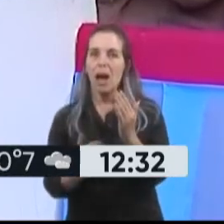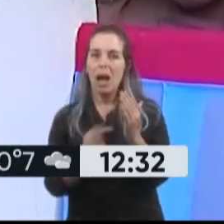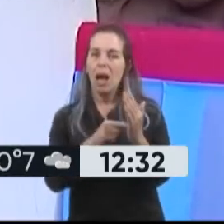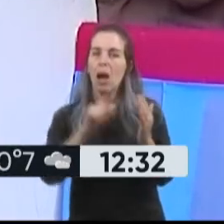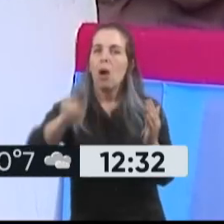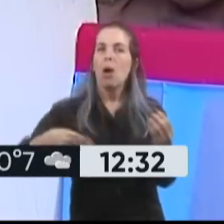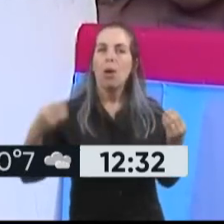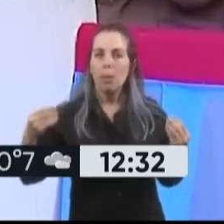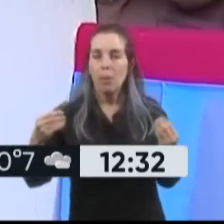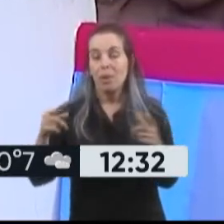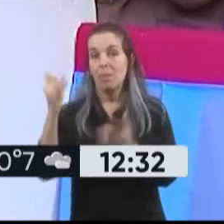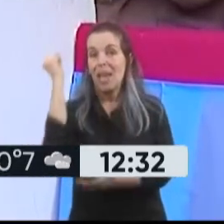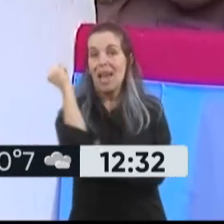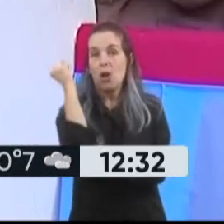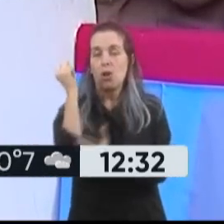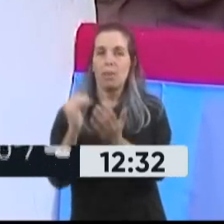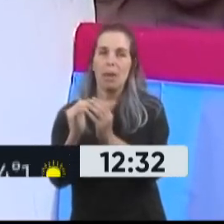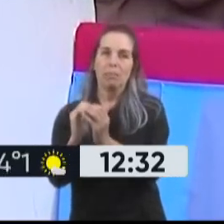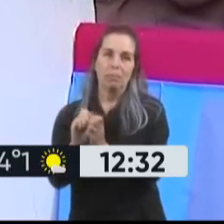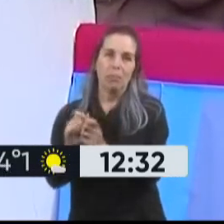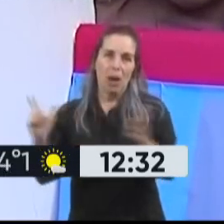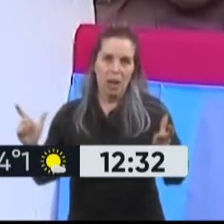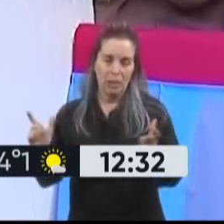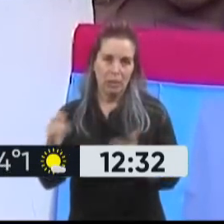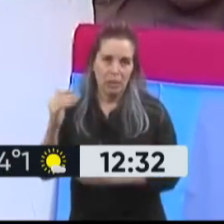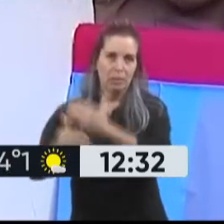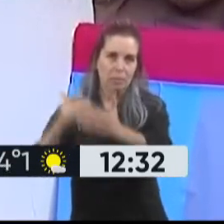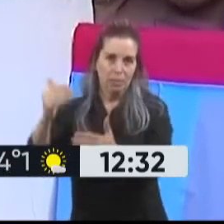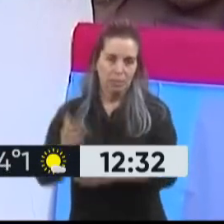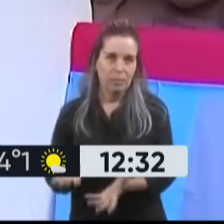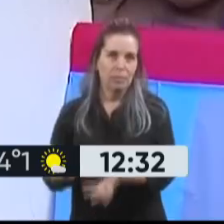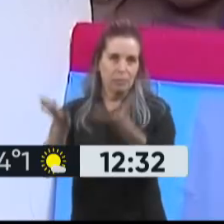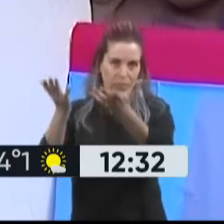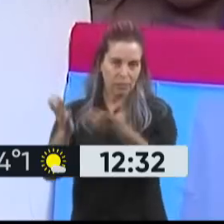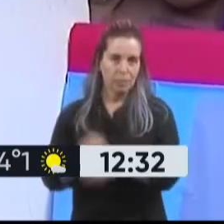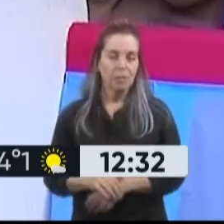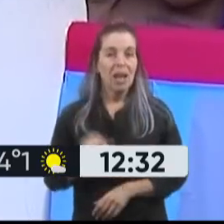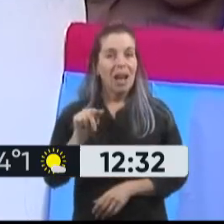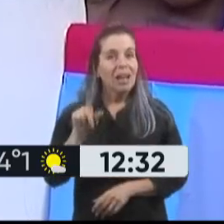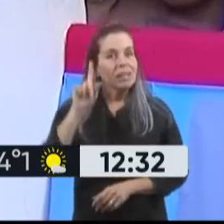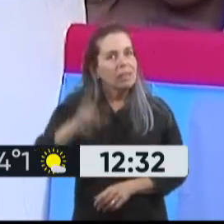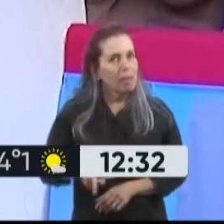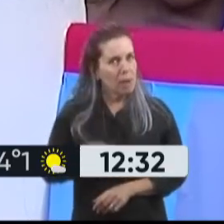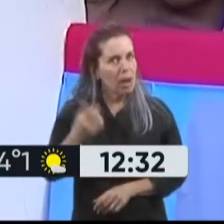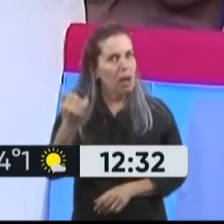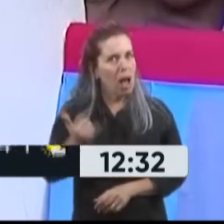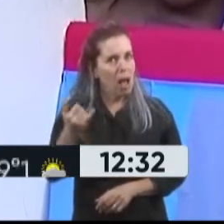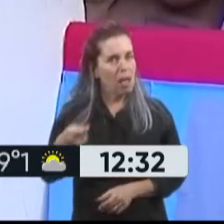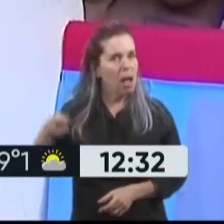el crecimiento económico. Y en esto también hemos hecho aportes